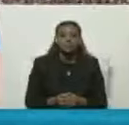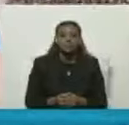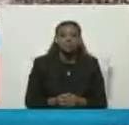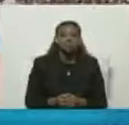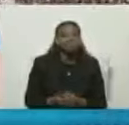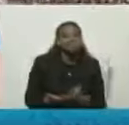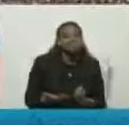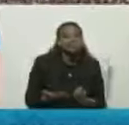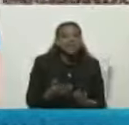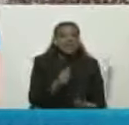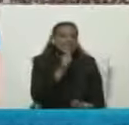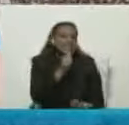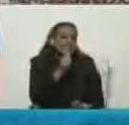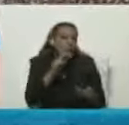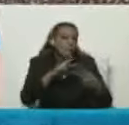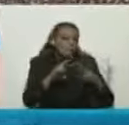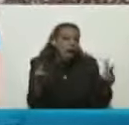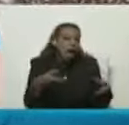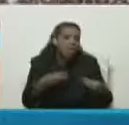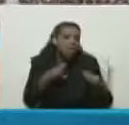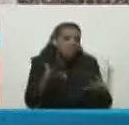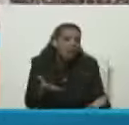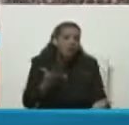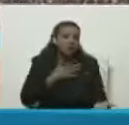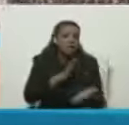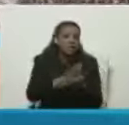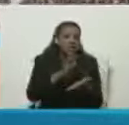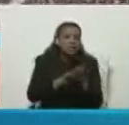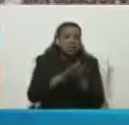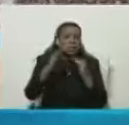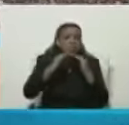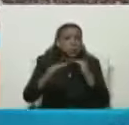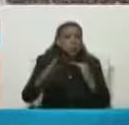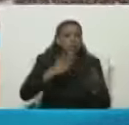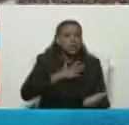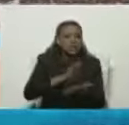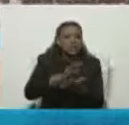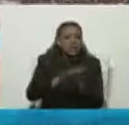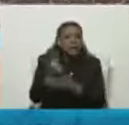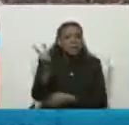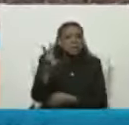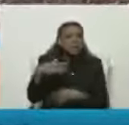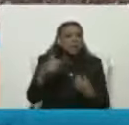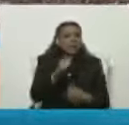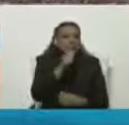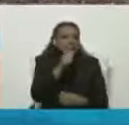Porque ¿quién garantiza la paz y la estabilidad de Venezuela?